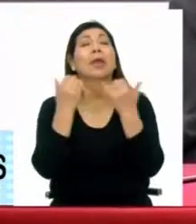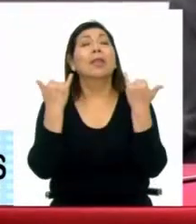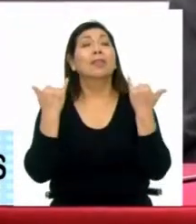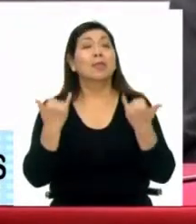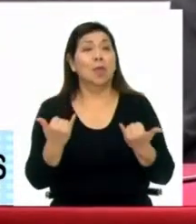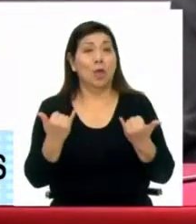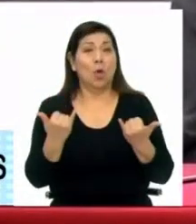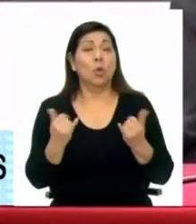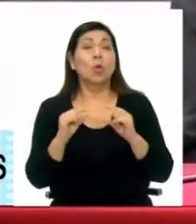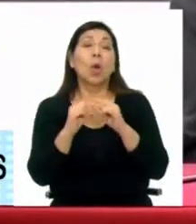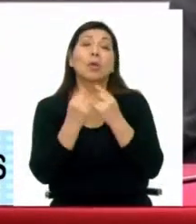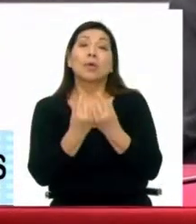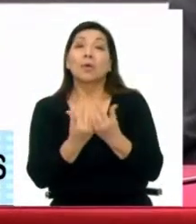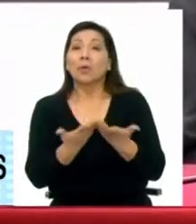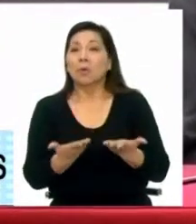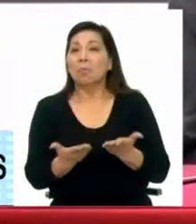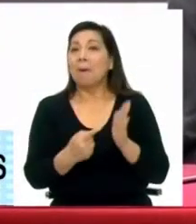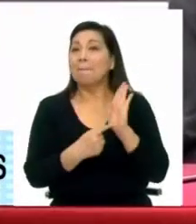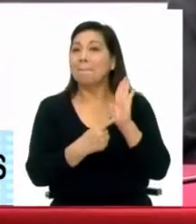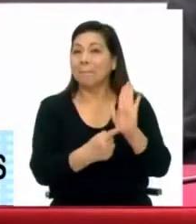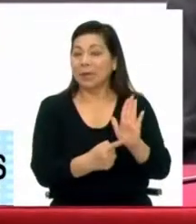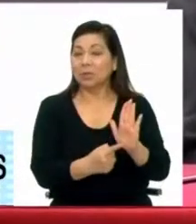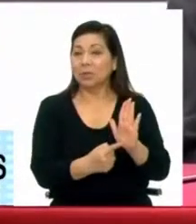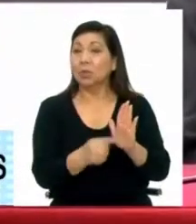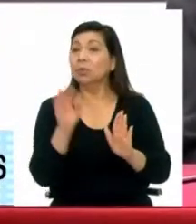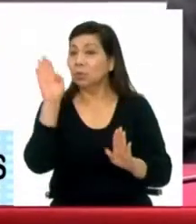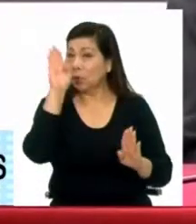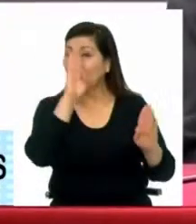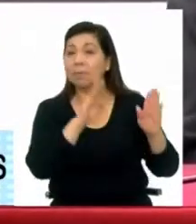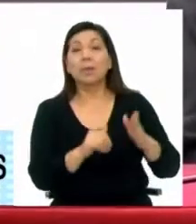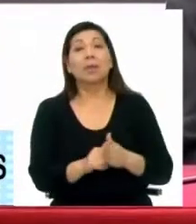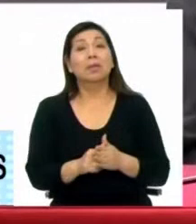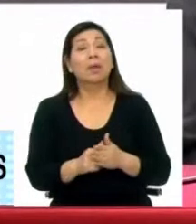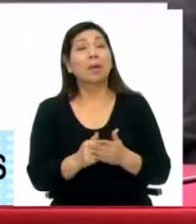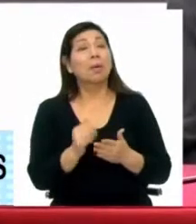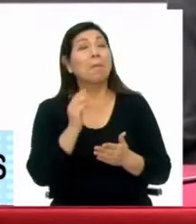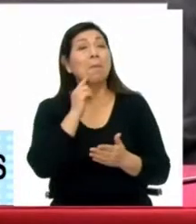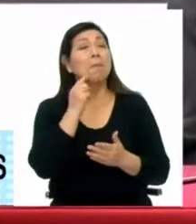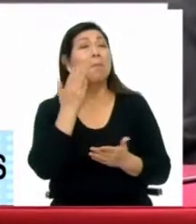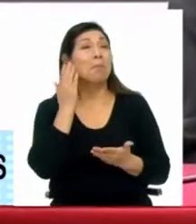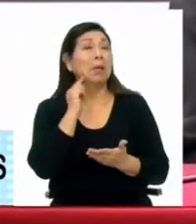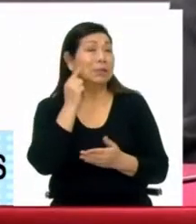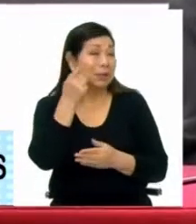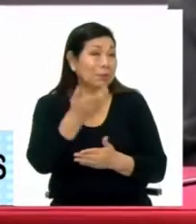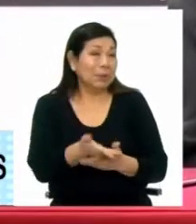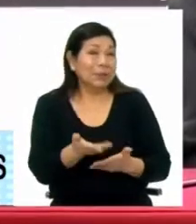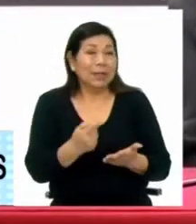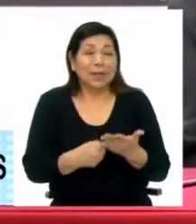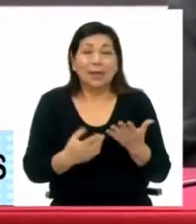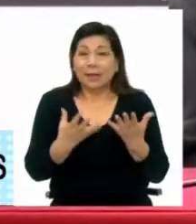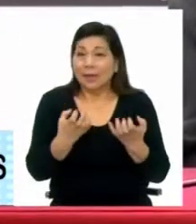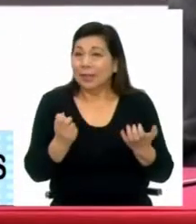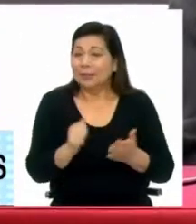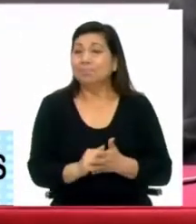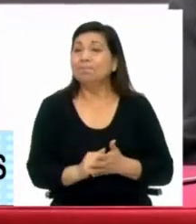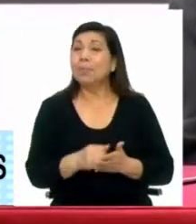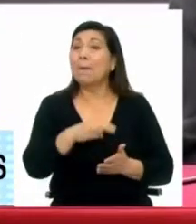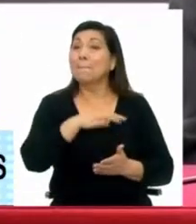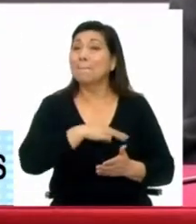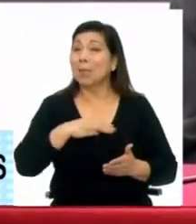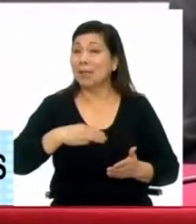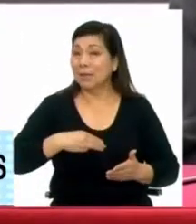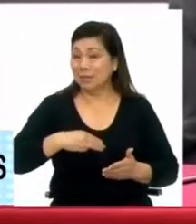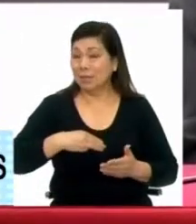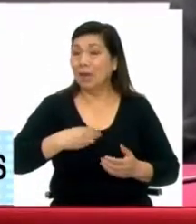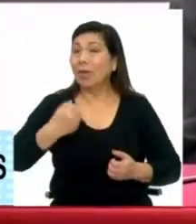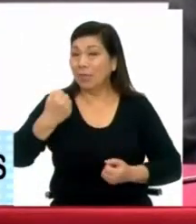hoy ha habido un sector que ha presentado sus preocupaciones, sus demandas, y es en ese sentido que el Ministerio